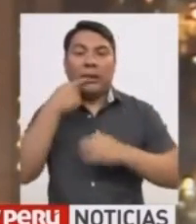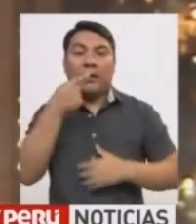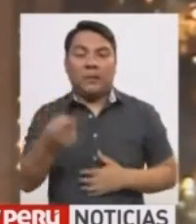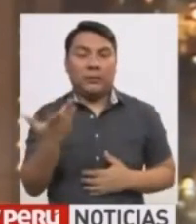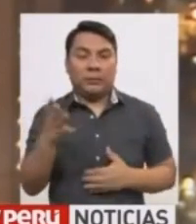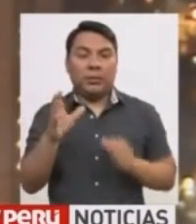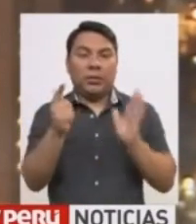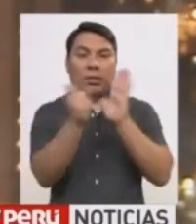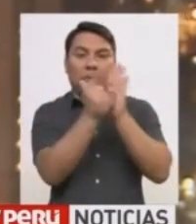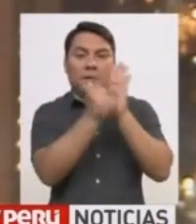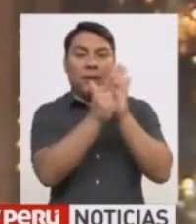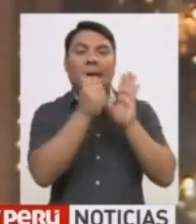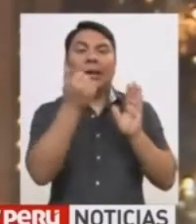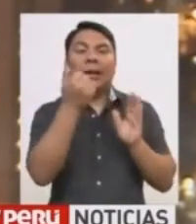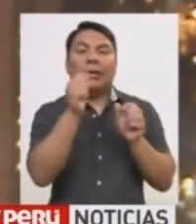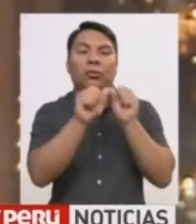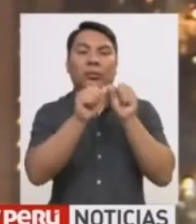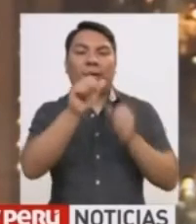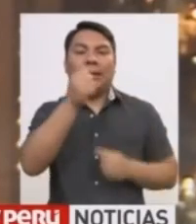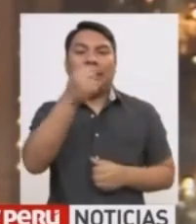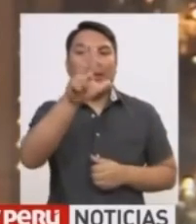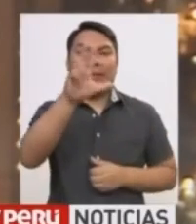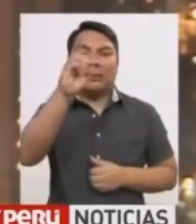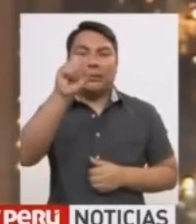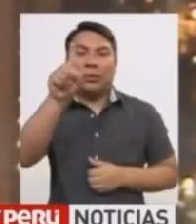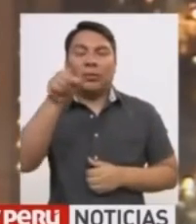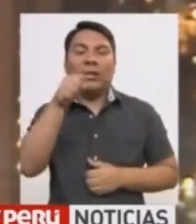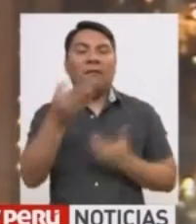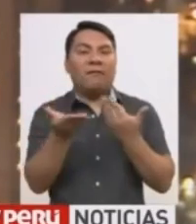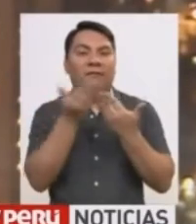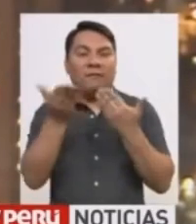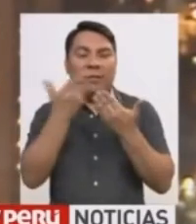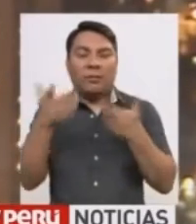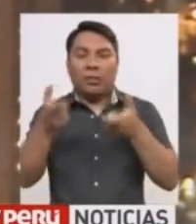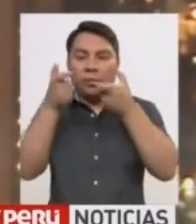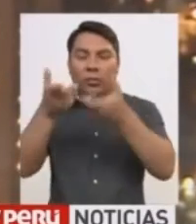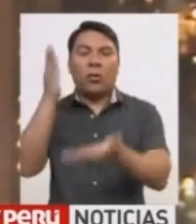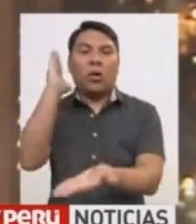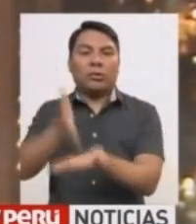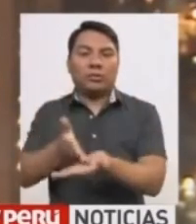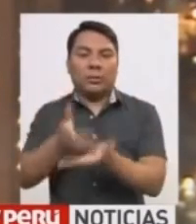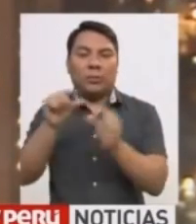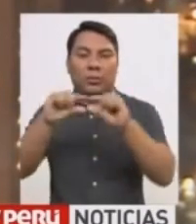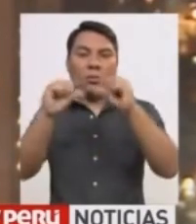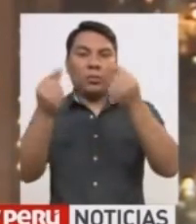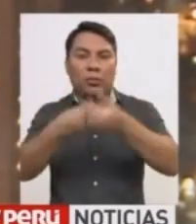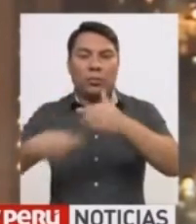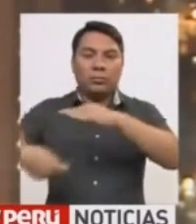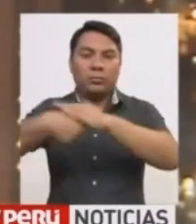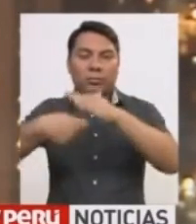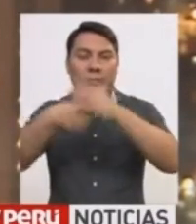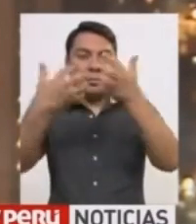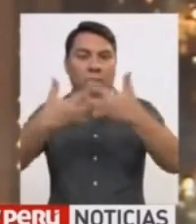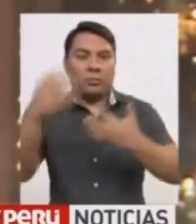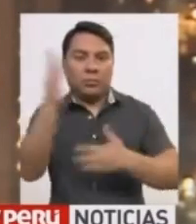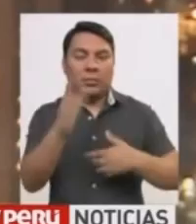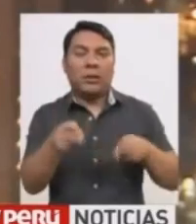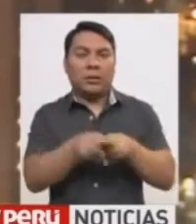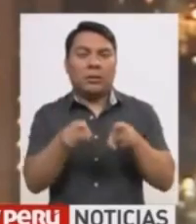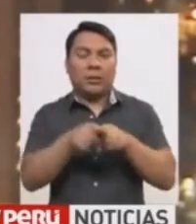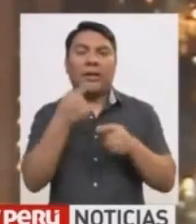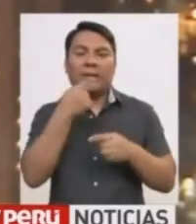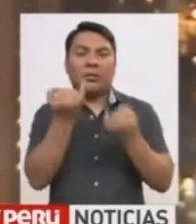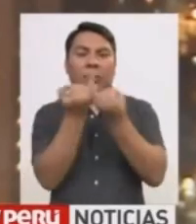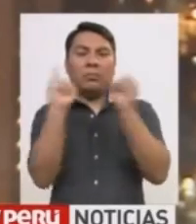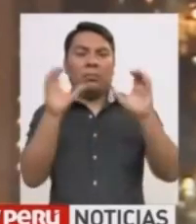legislativo 1301 va a facilitar la investigación y sanción al crimen organizado. Asimismo, reiteró la independencia de